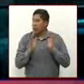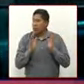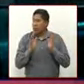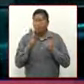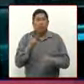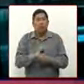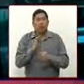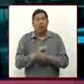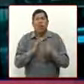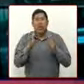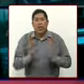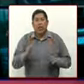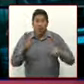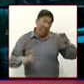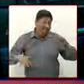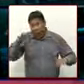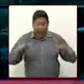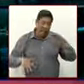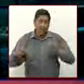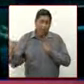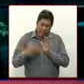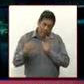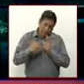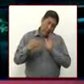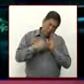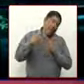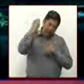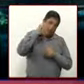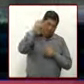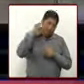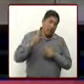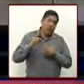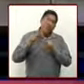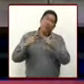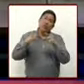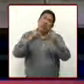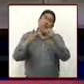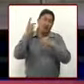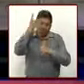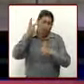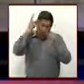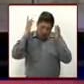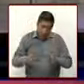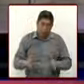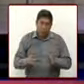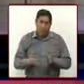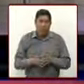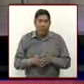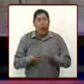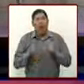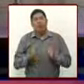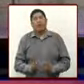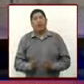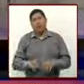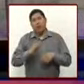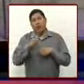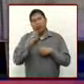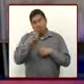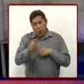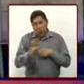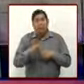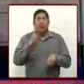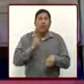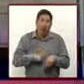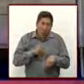la ministra de desestabilización que estaría afectando al gobierno por parte de actores políticos. Mira, Miriam, lo hemos ido señalando durante todo